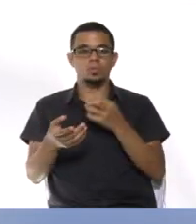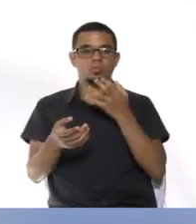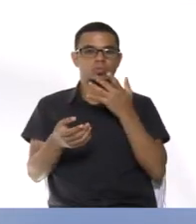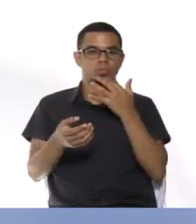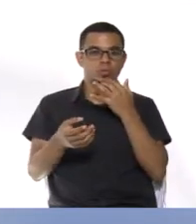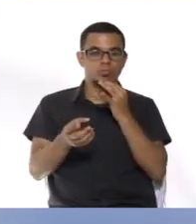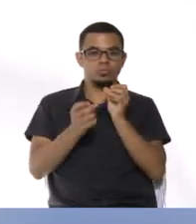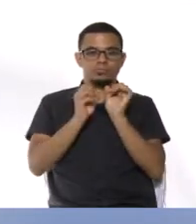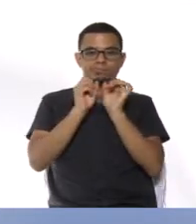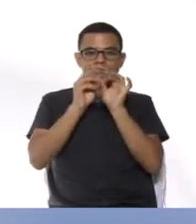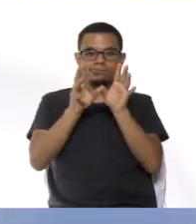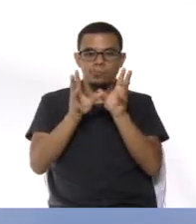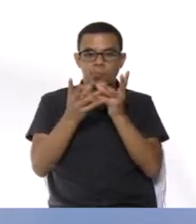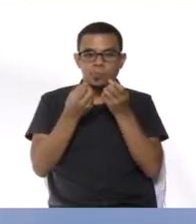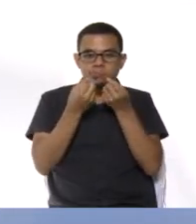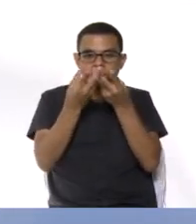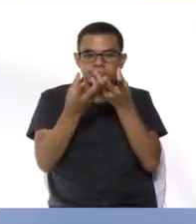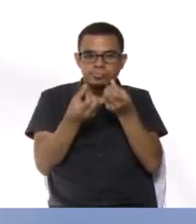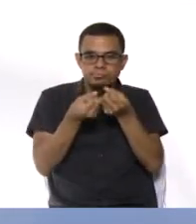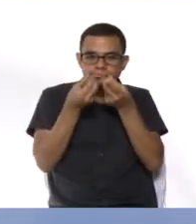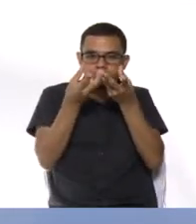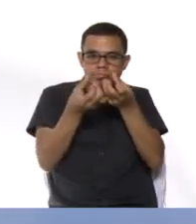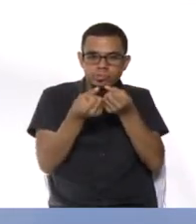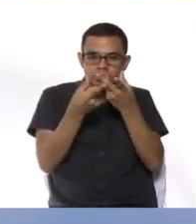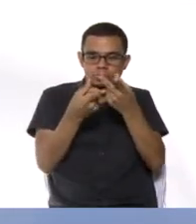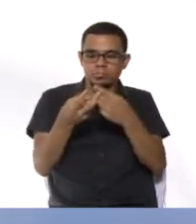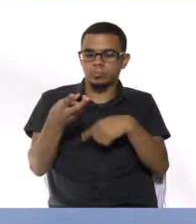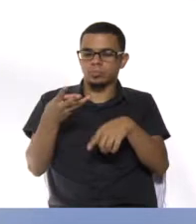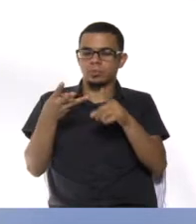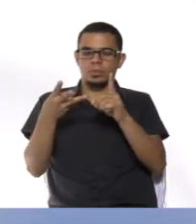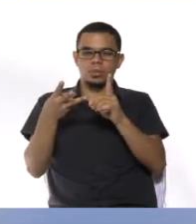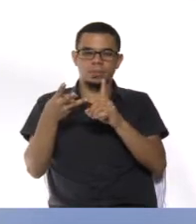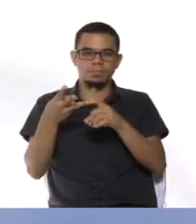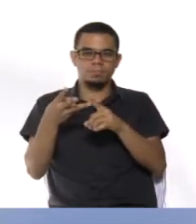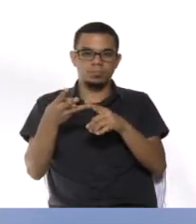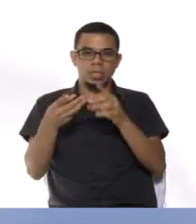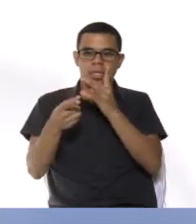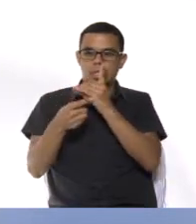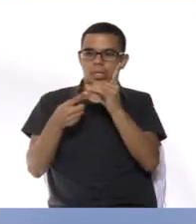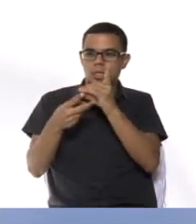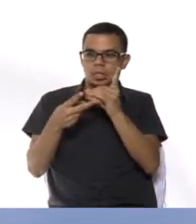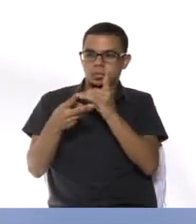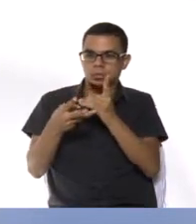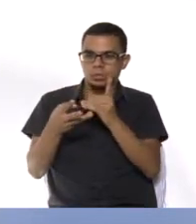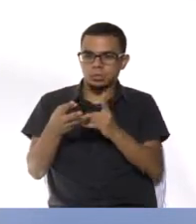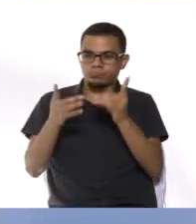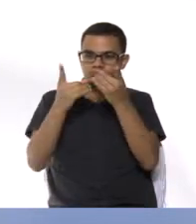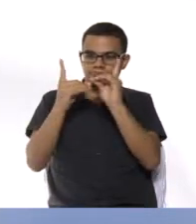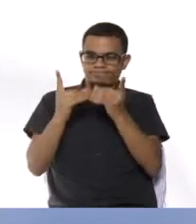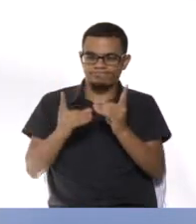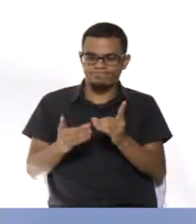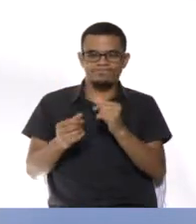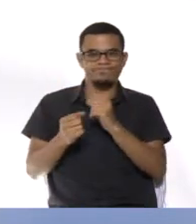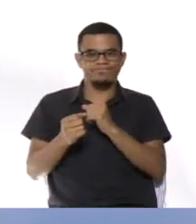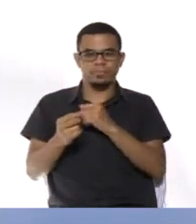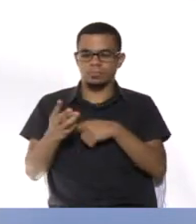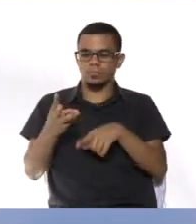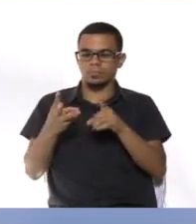textos narrativos, descriptivos e instruccionales. Claro que sí, y las características del